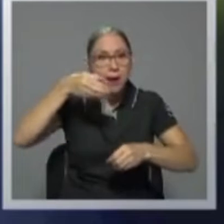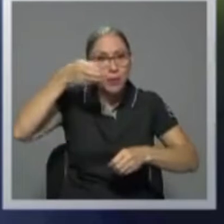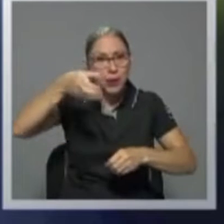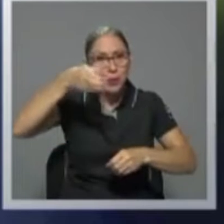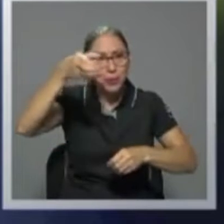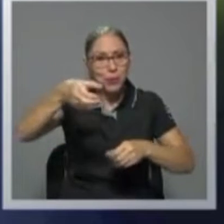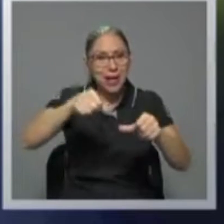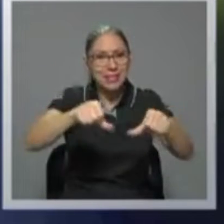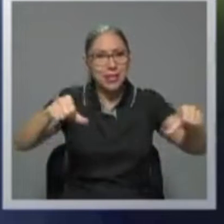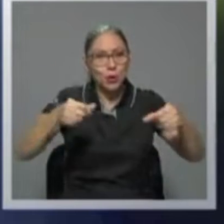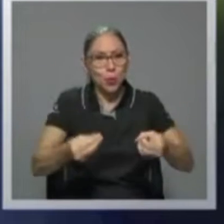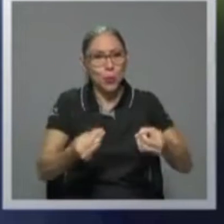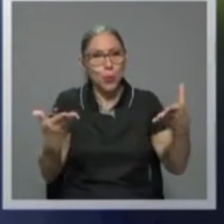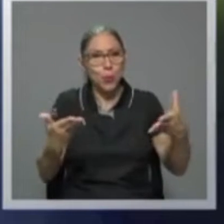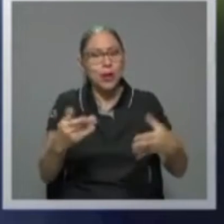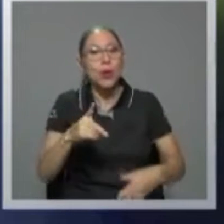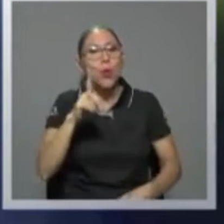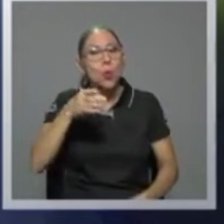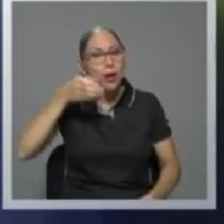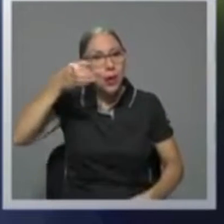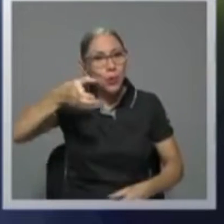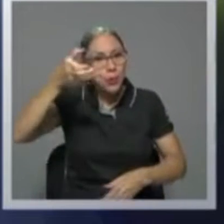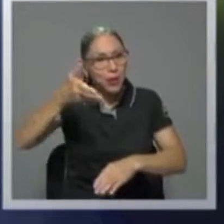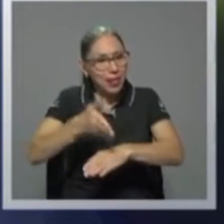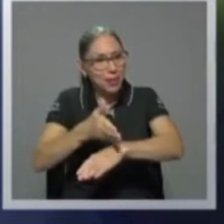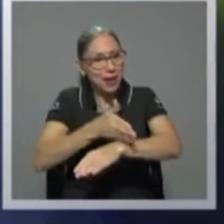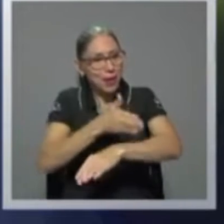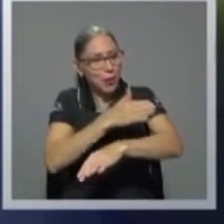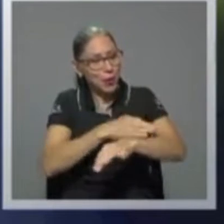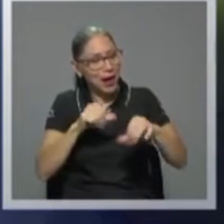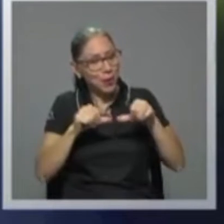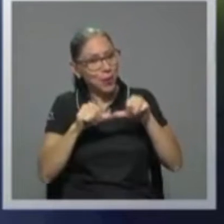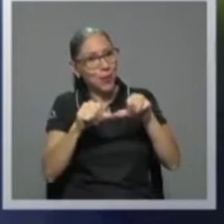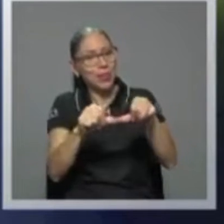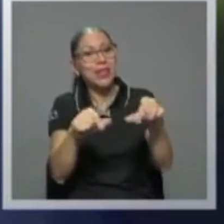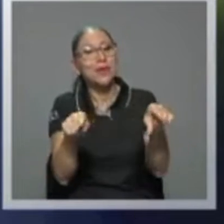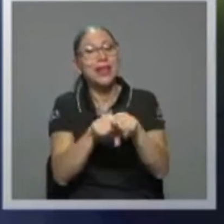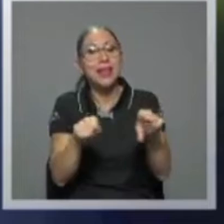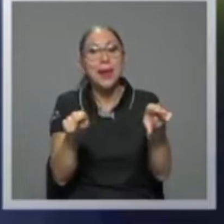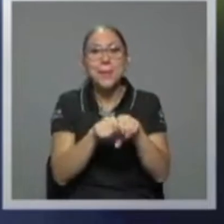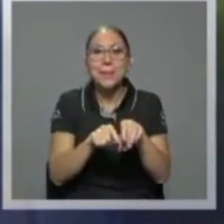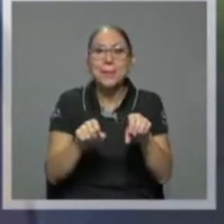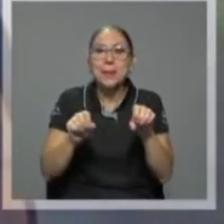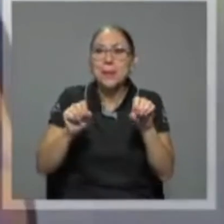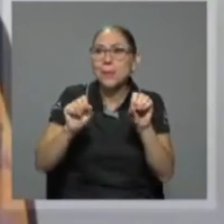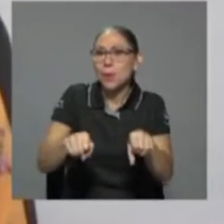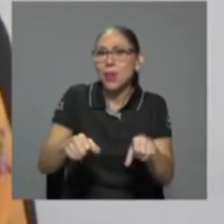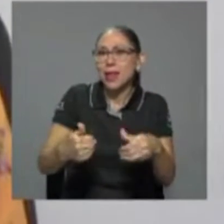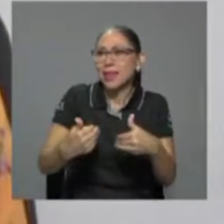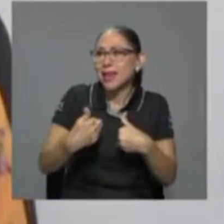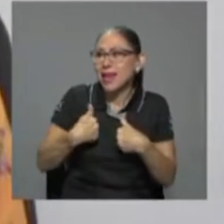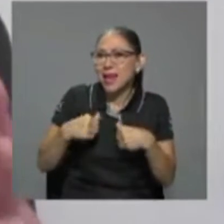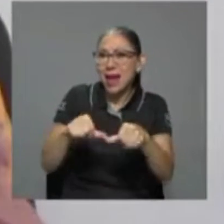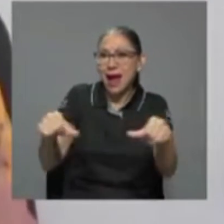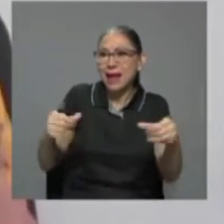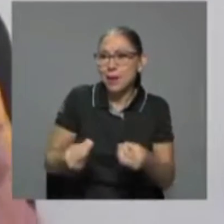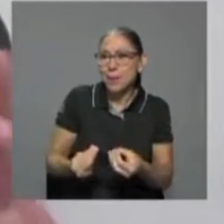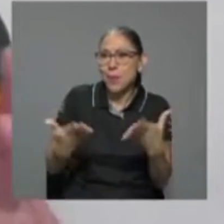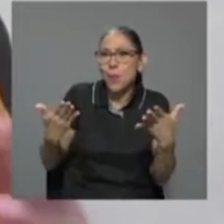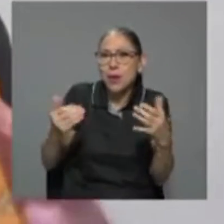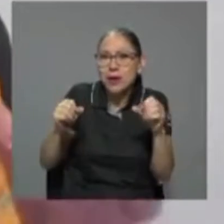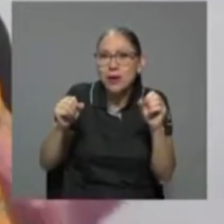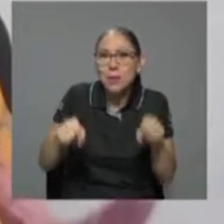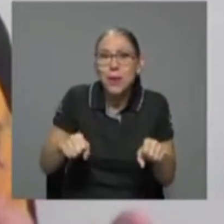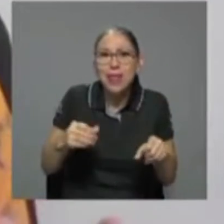Esta es una cultura de mejora continua y también de poder tener un sector público que pueda como